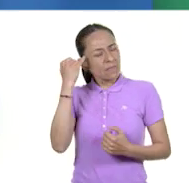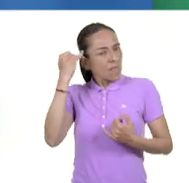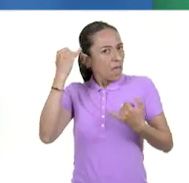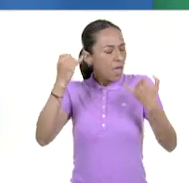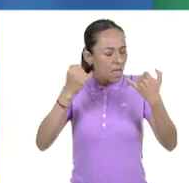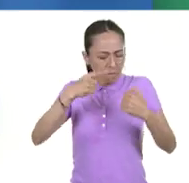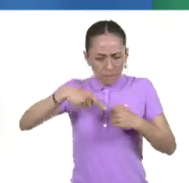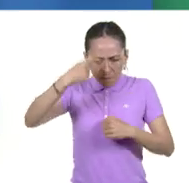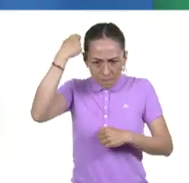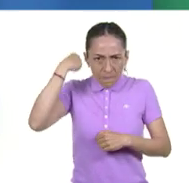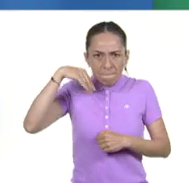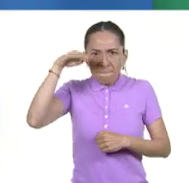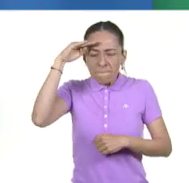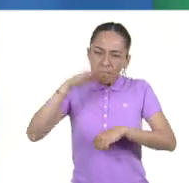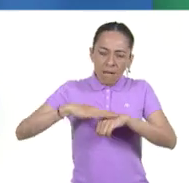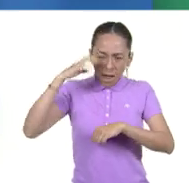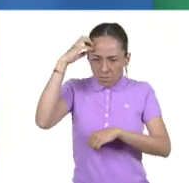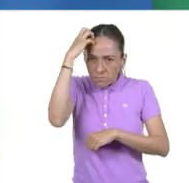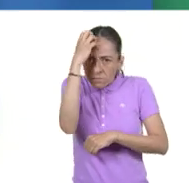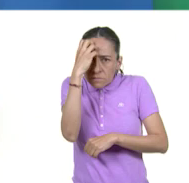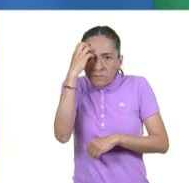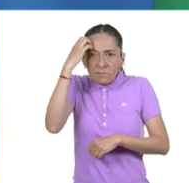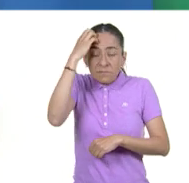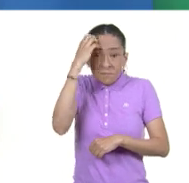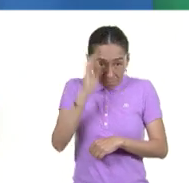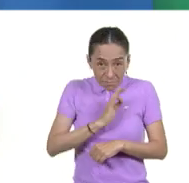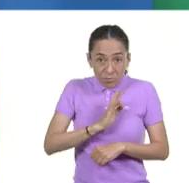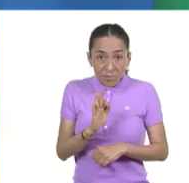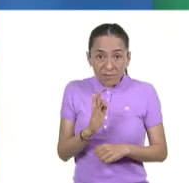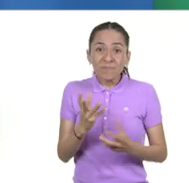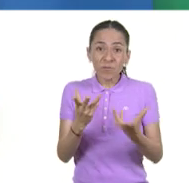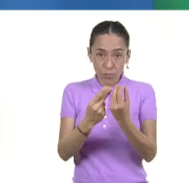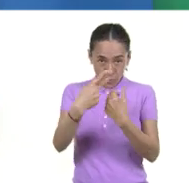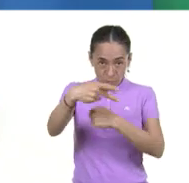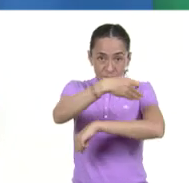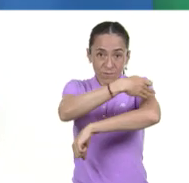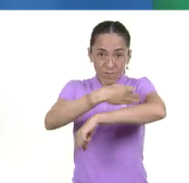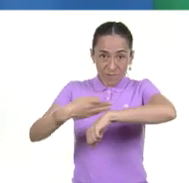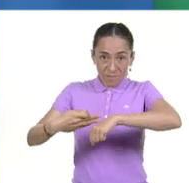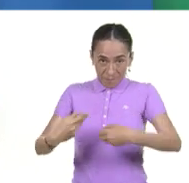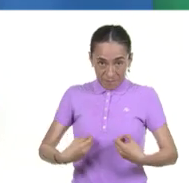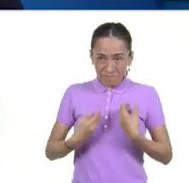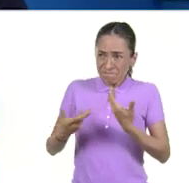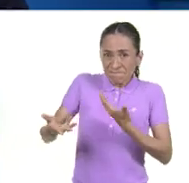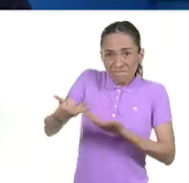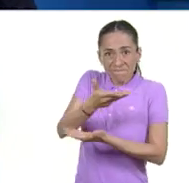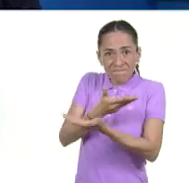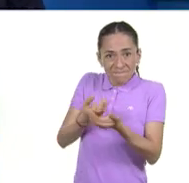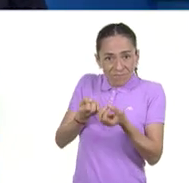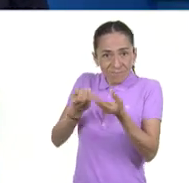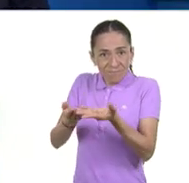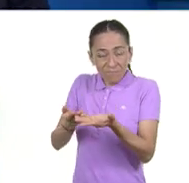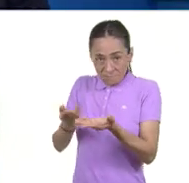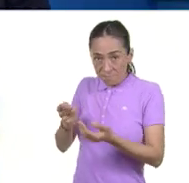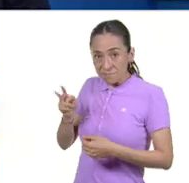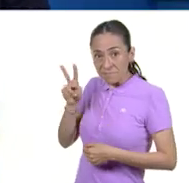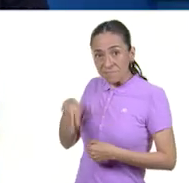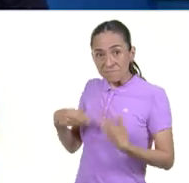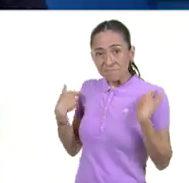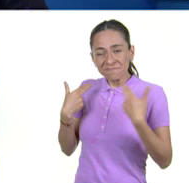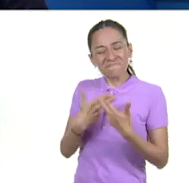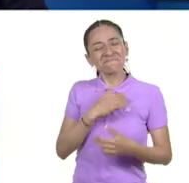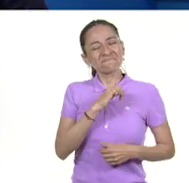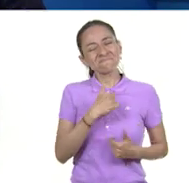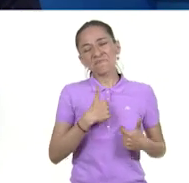que, de ser posible, las compartan con los familiares con los que conviven. ¿Verdad, maestro? Bueno, así es, Jenny. Y por mi parte ha